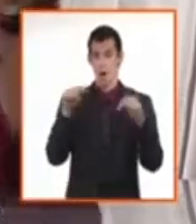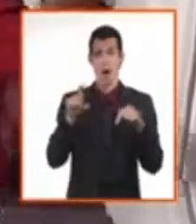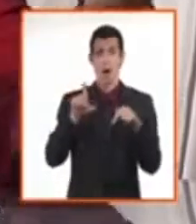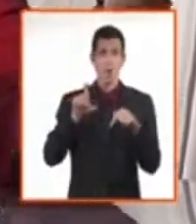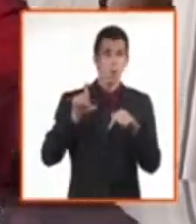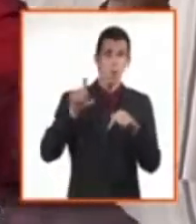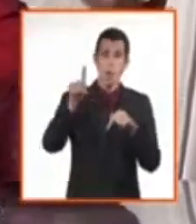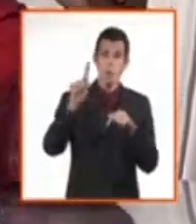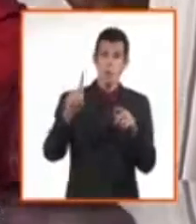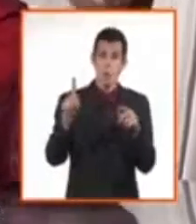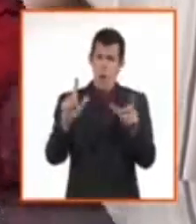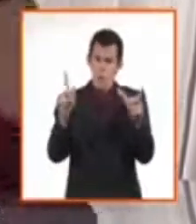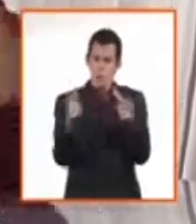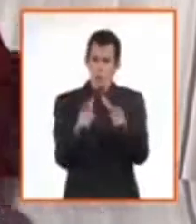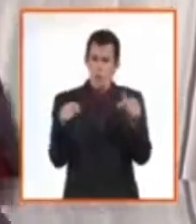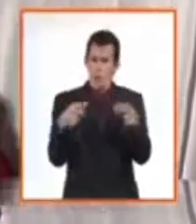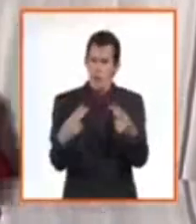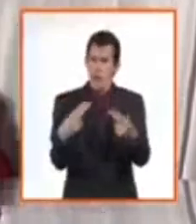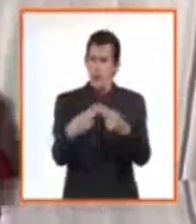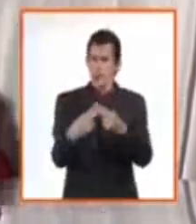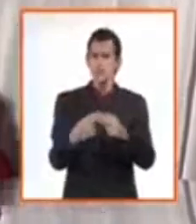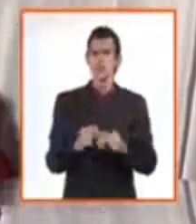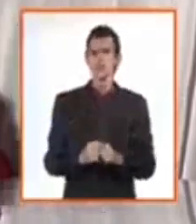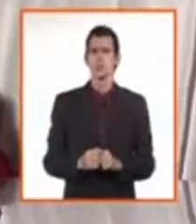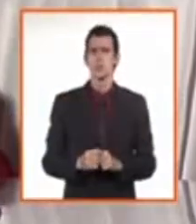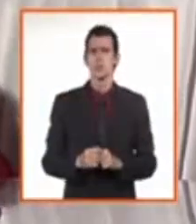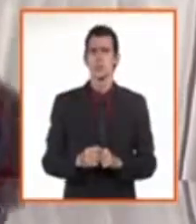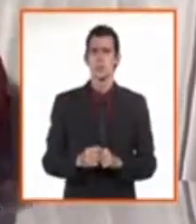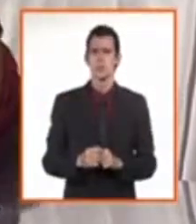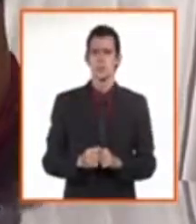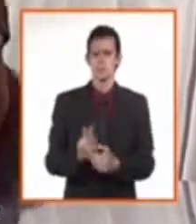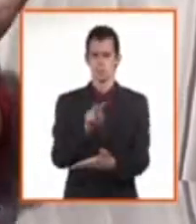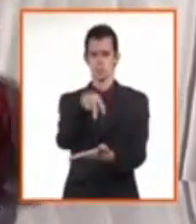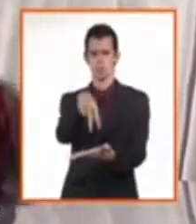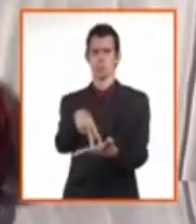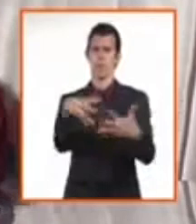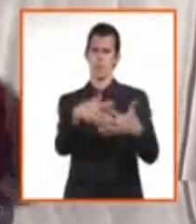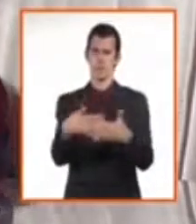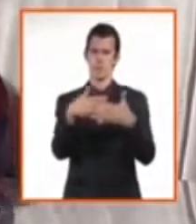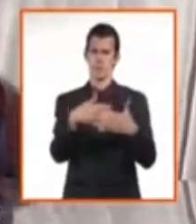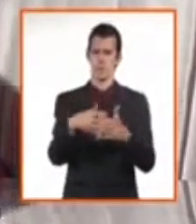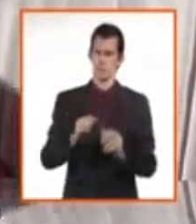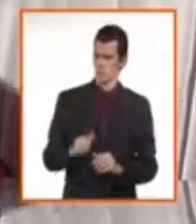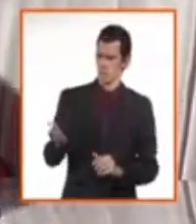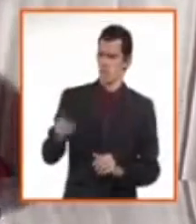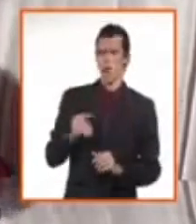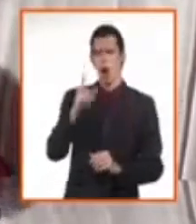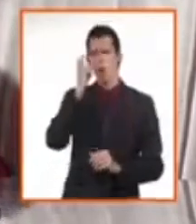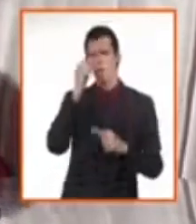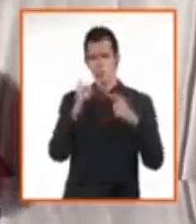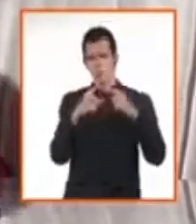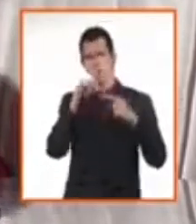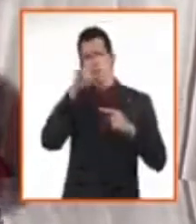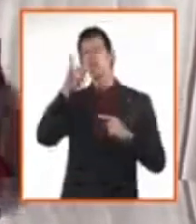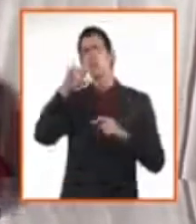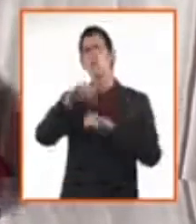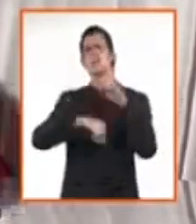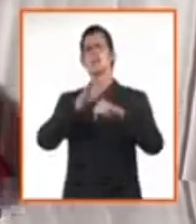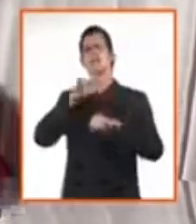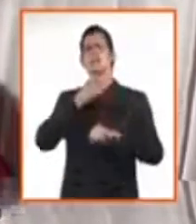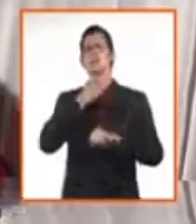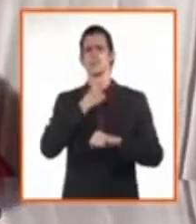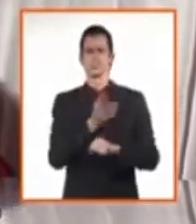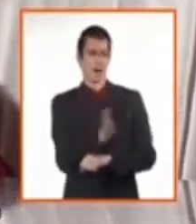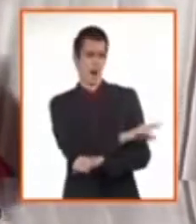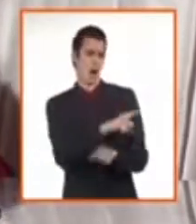sesión y se pone a un lado a duke y al otro a lazo y los elogia y ese parece y cuando habla que